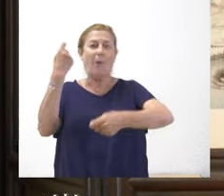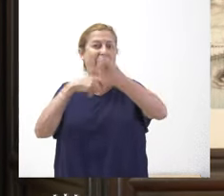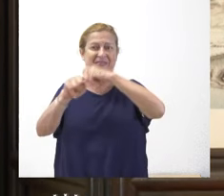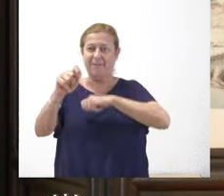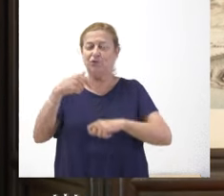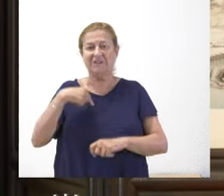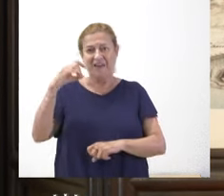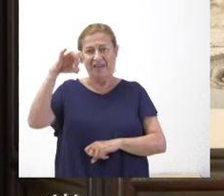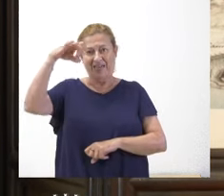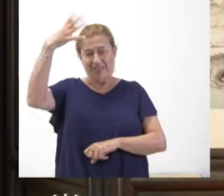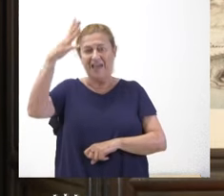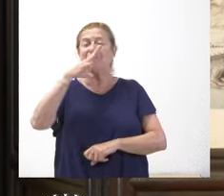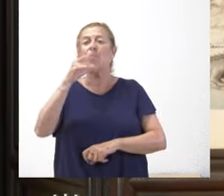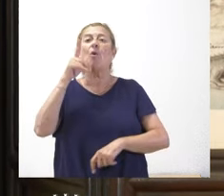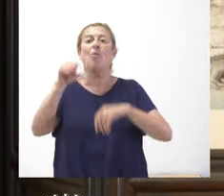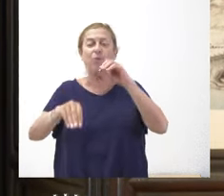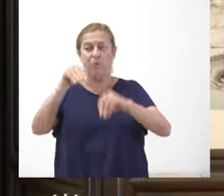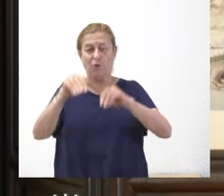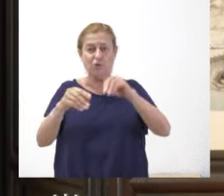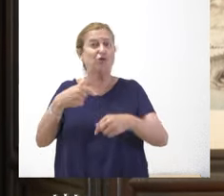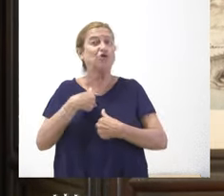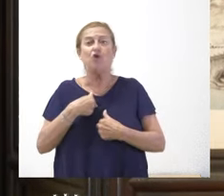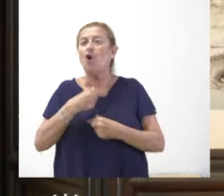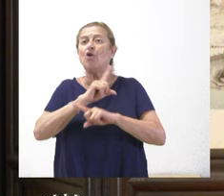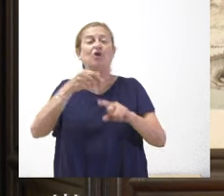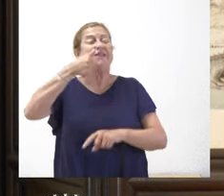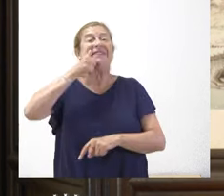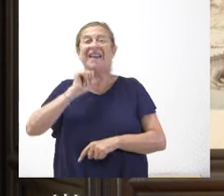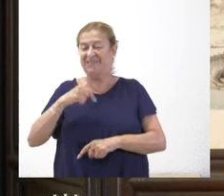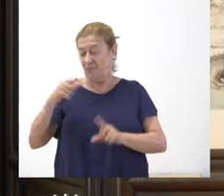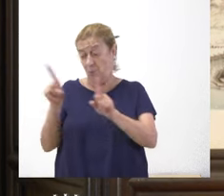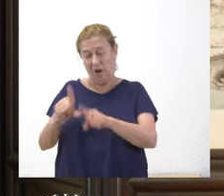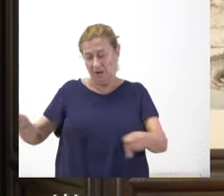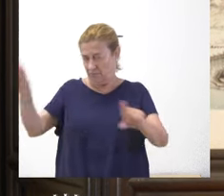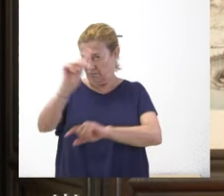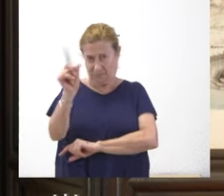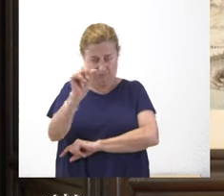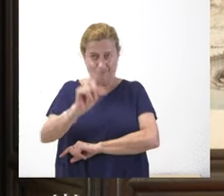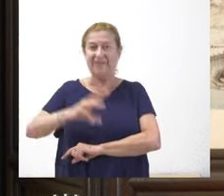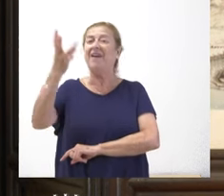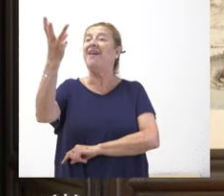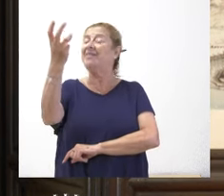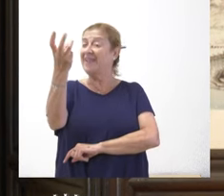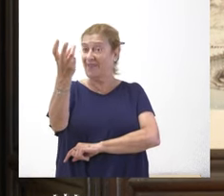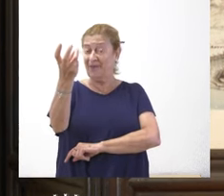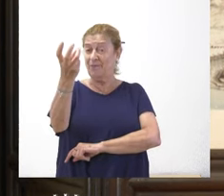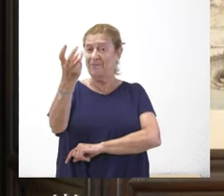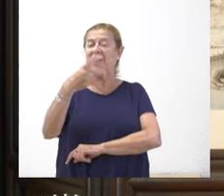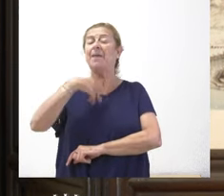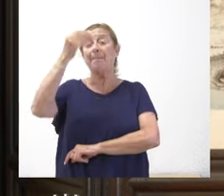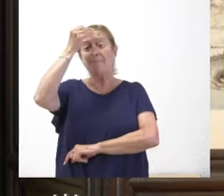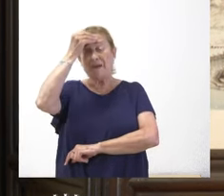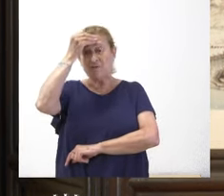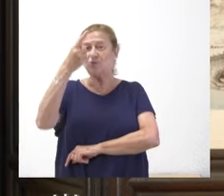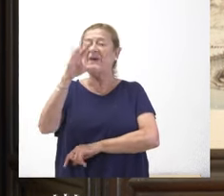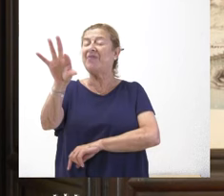principios por unos votos yo no soy Sánchez y En tercer lugar Considero que es una